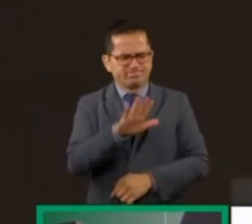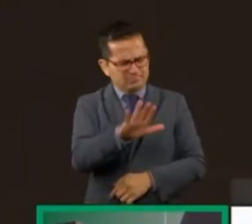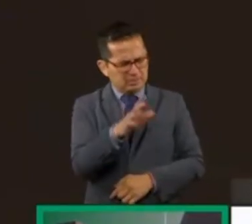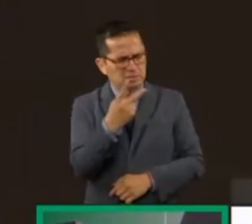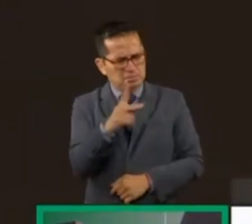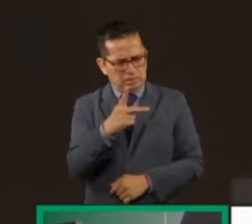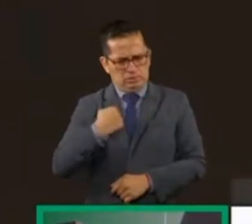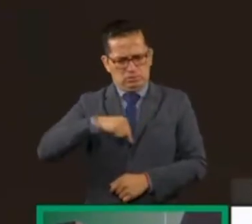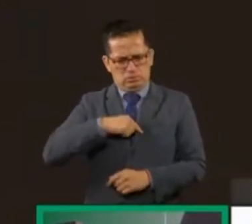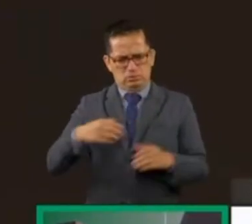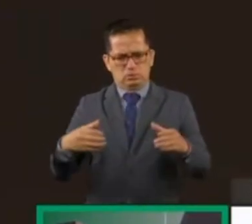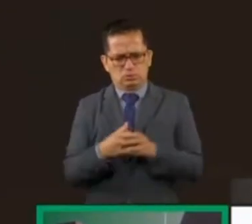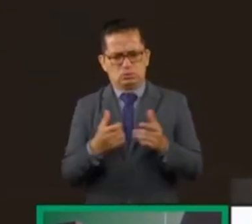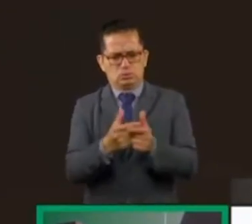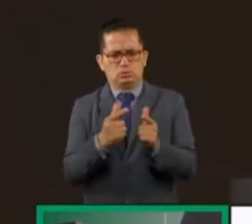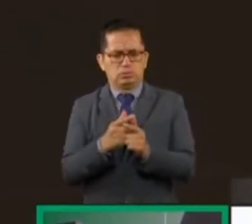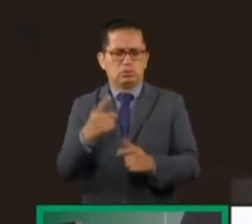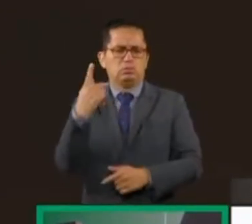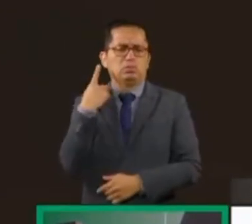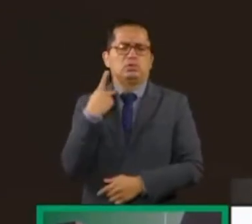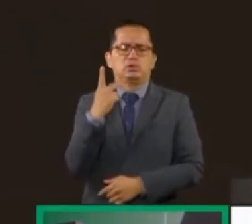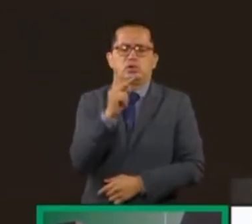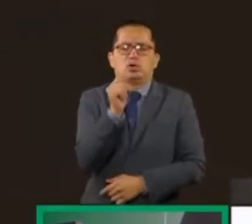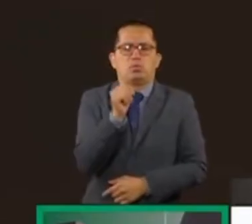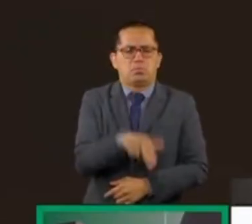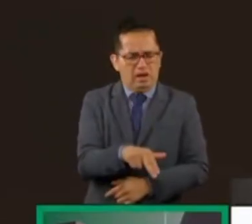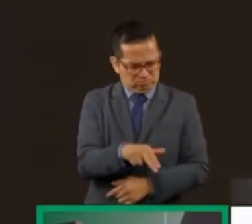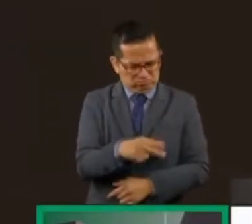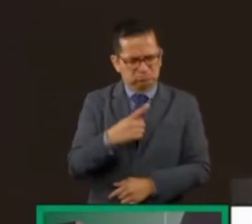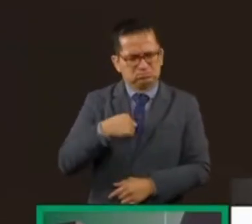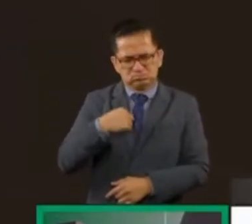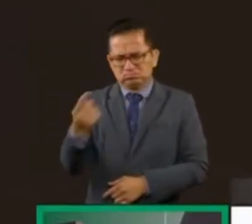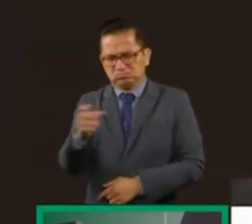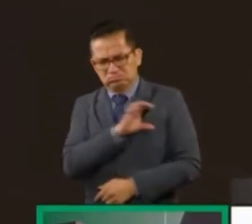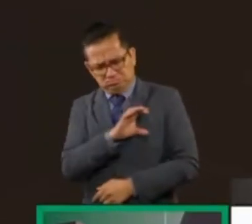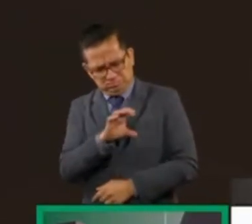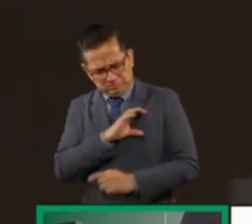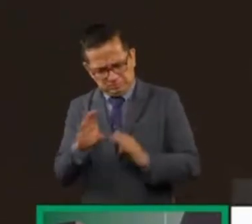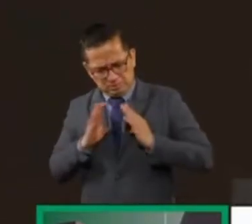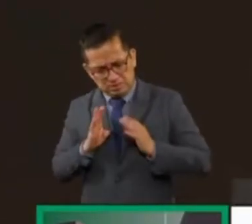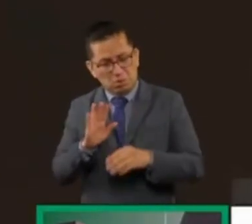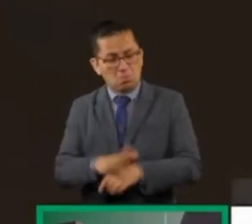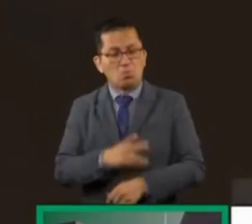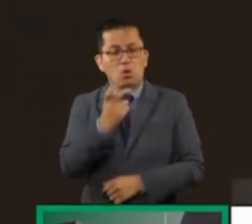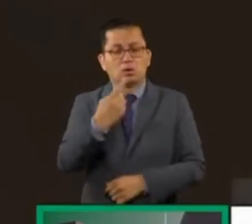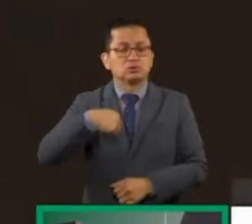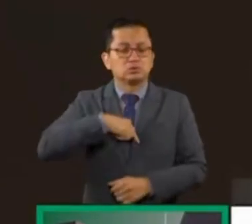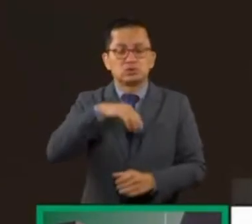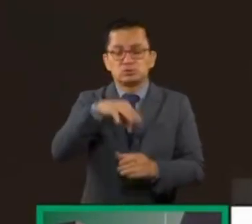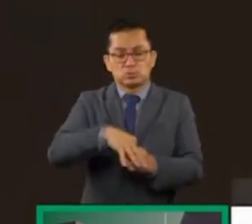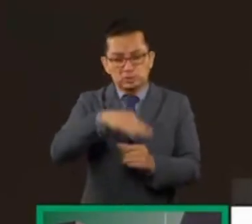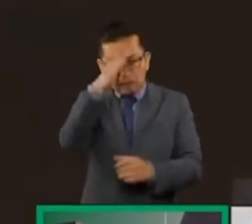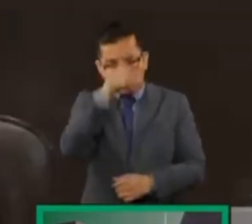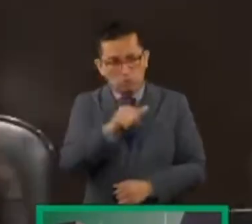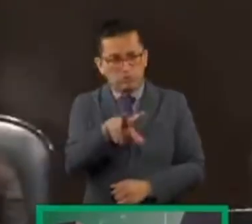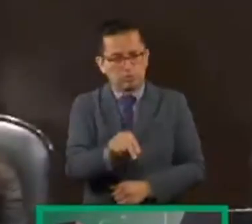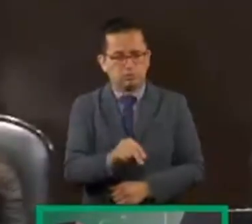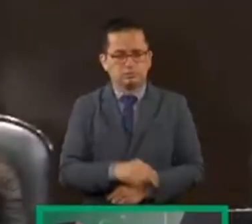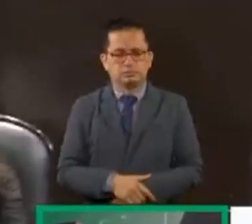estos motivos y porque queremos al ejército mexicano, votaremos en contra.